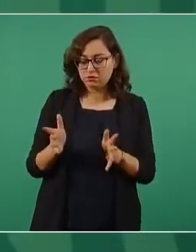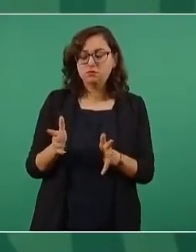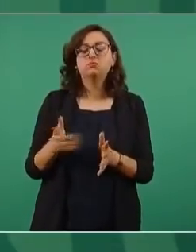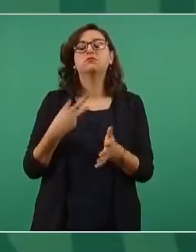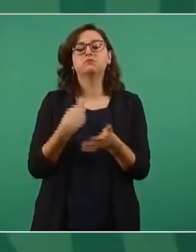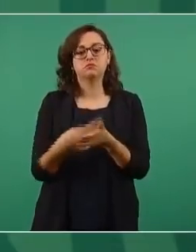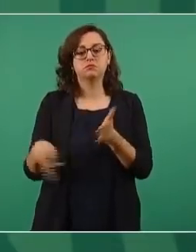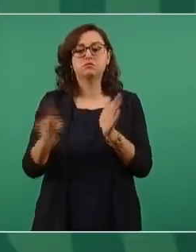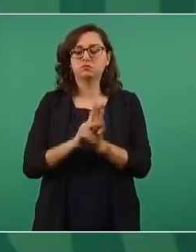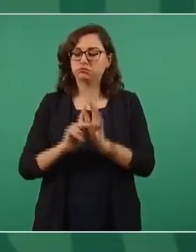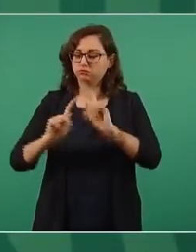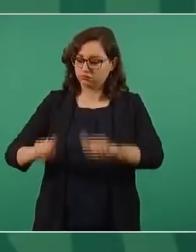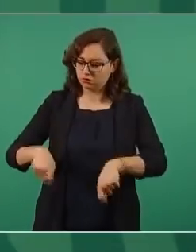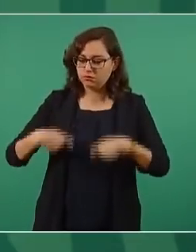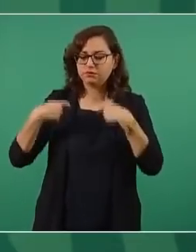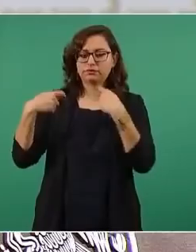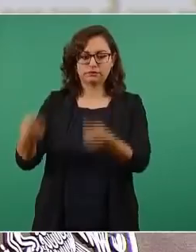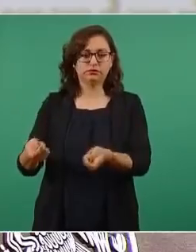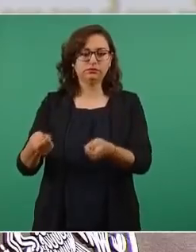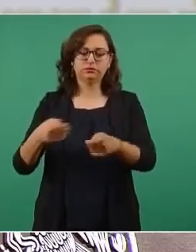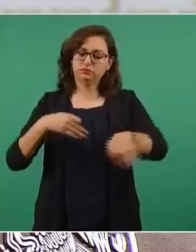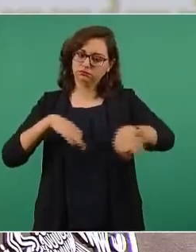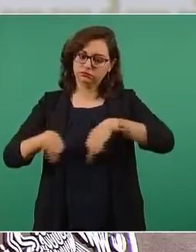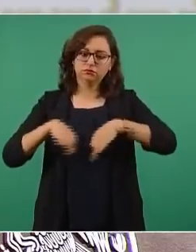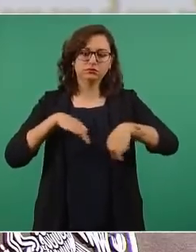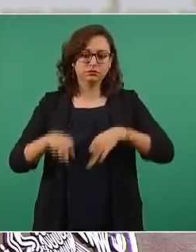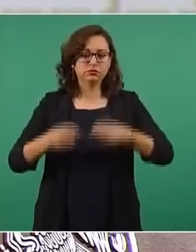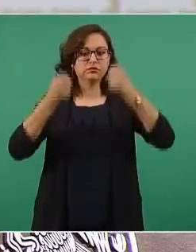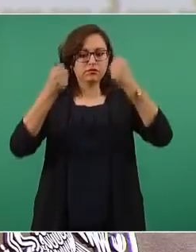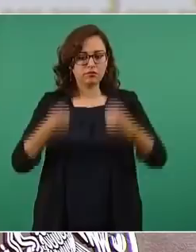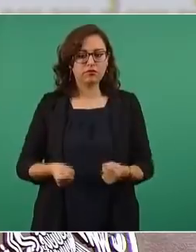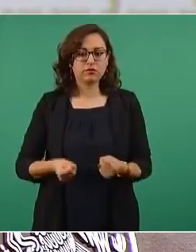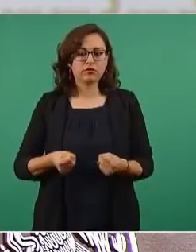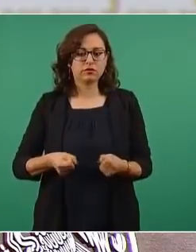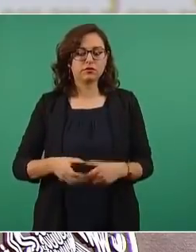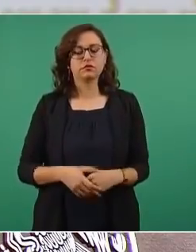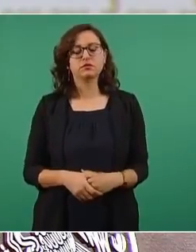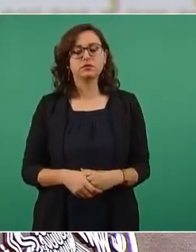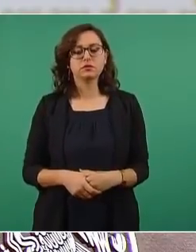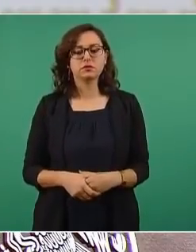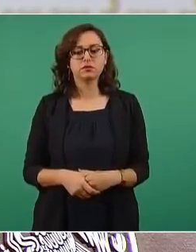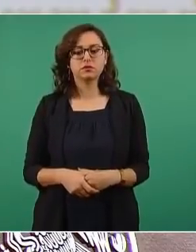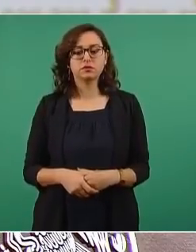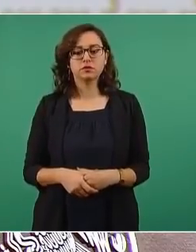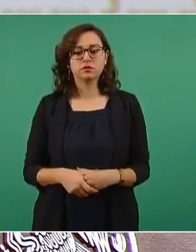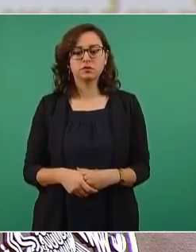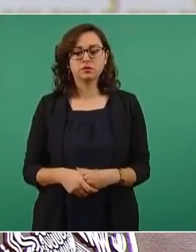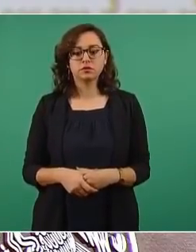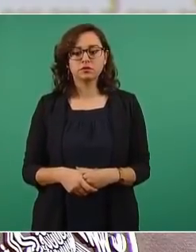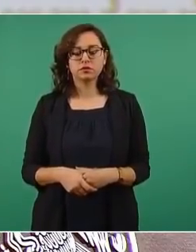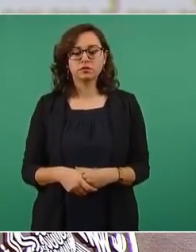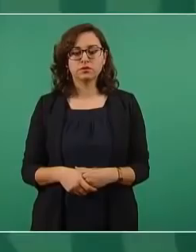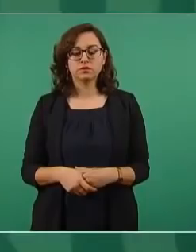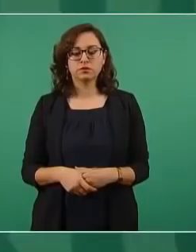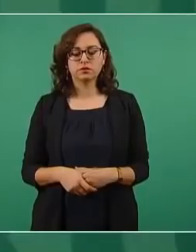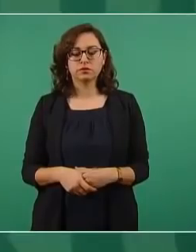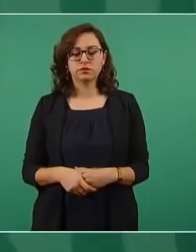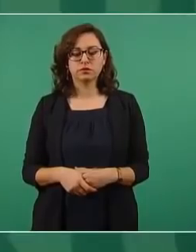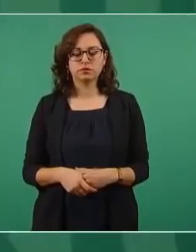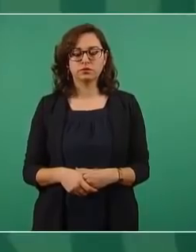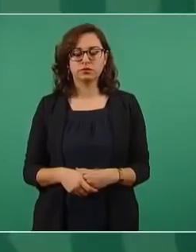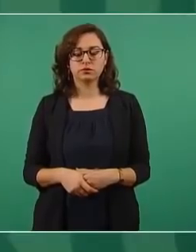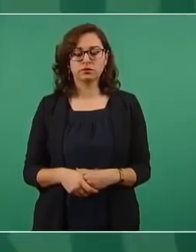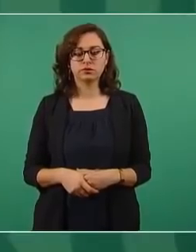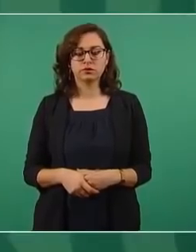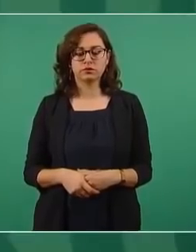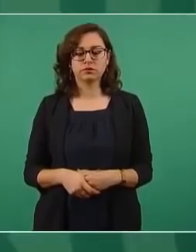tengan su plaza garantizada. Nada de lo que planteaba